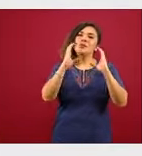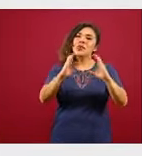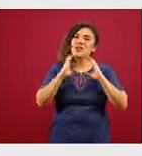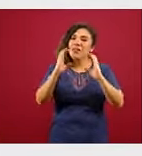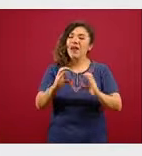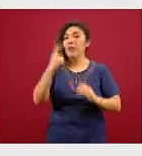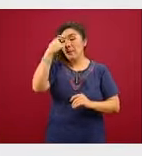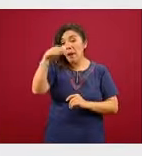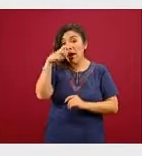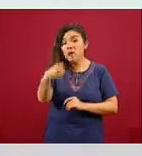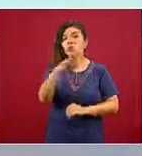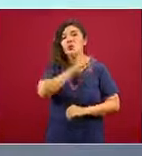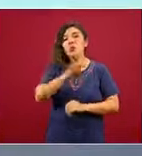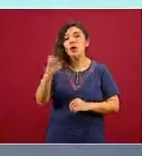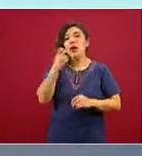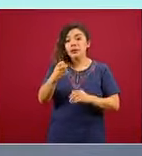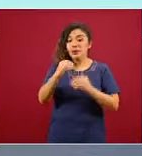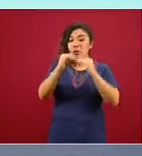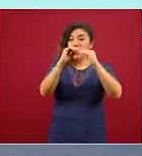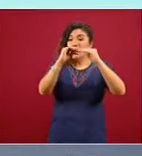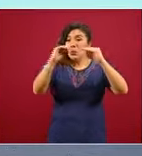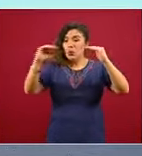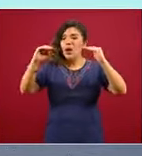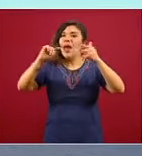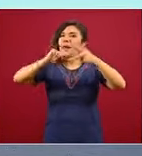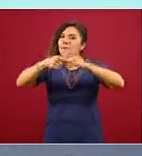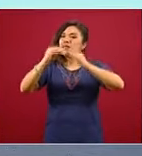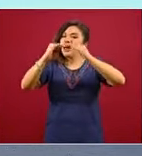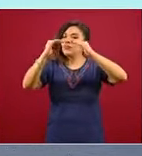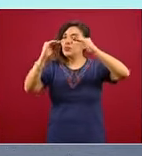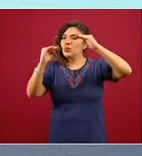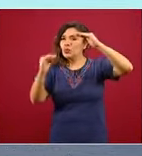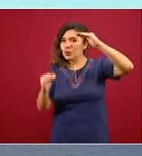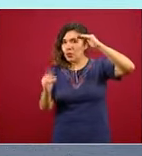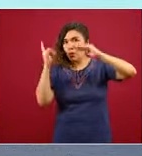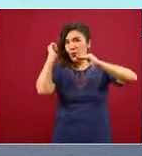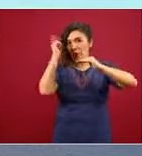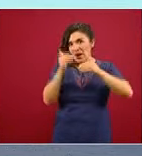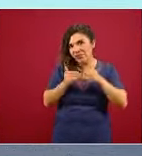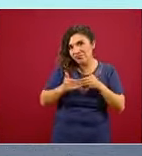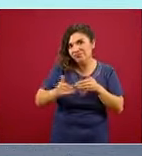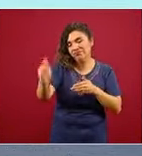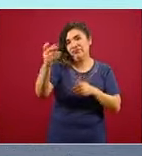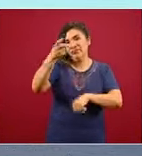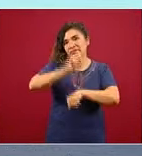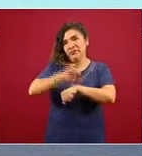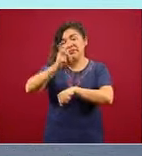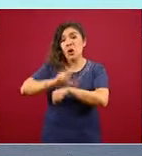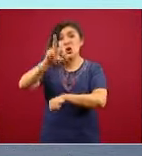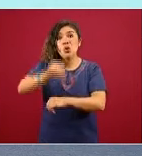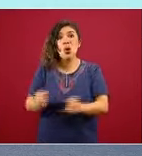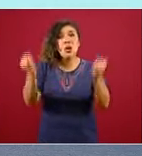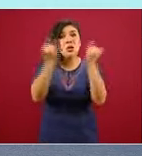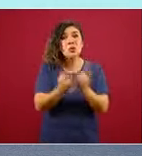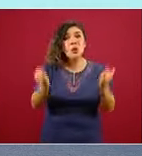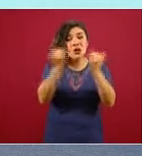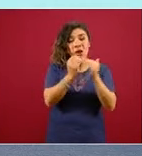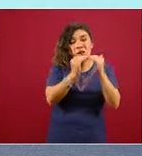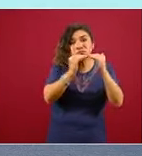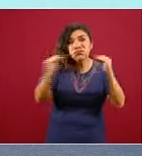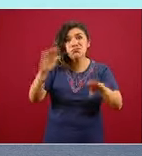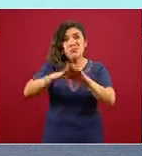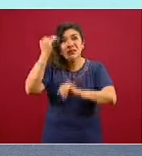que permitan que esa meseta finalmente empiece a tomar un camino de descenso y no se mantenga todavía más en el tiempo,